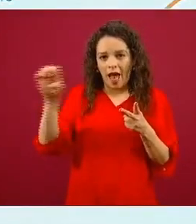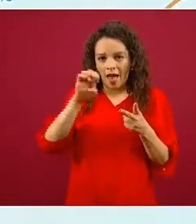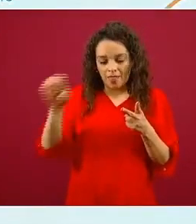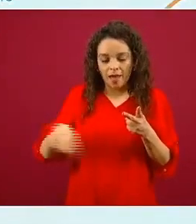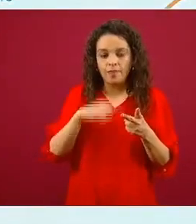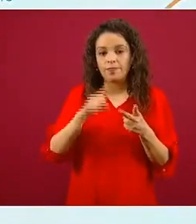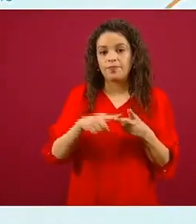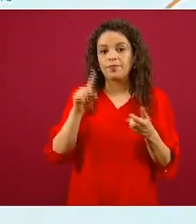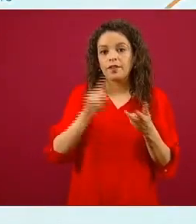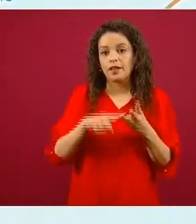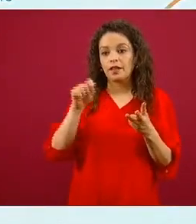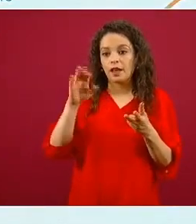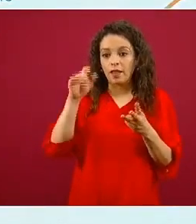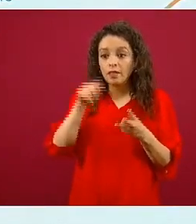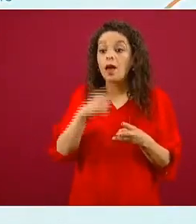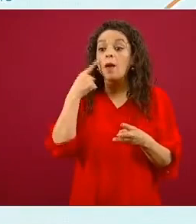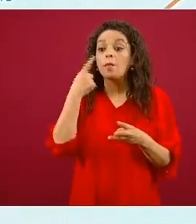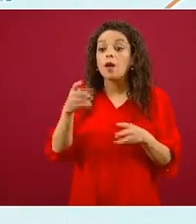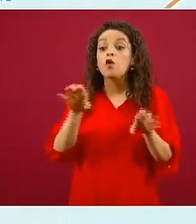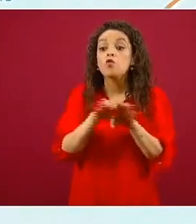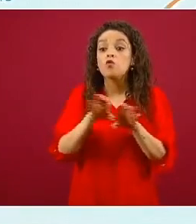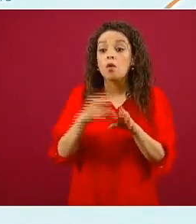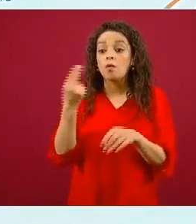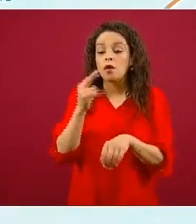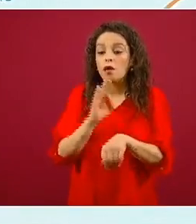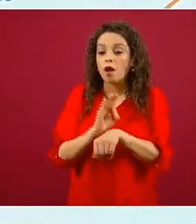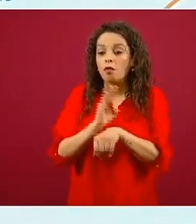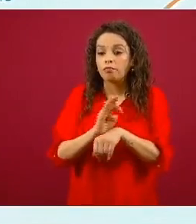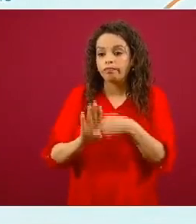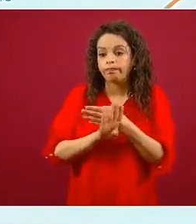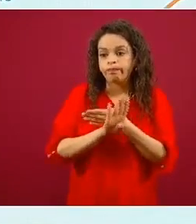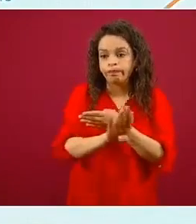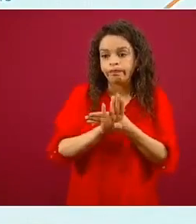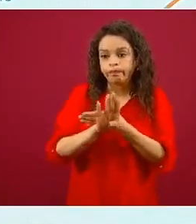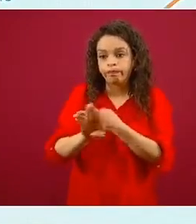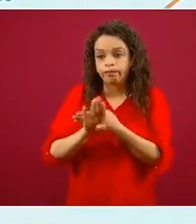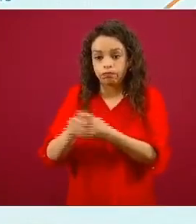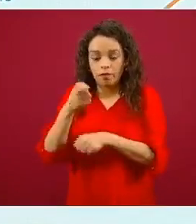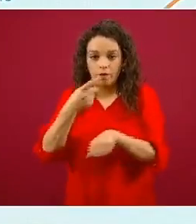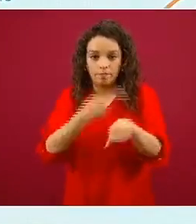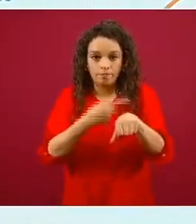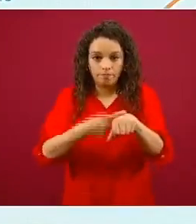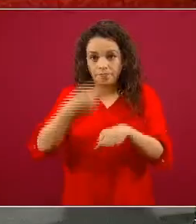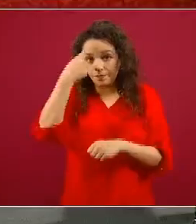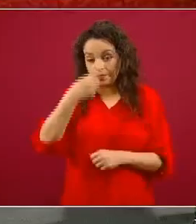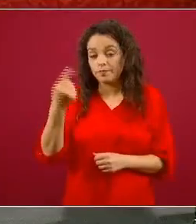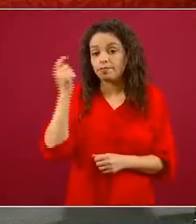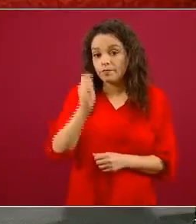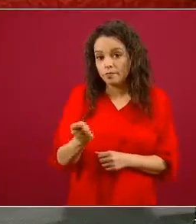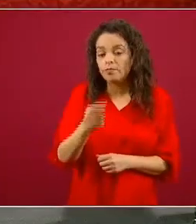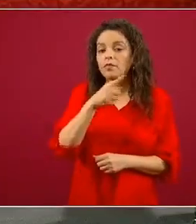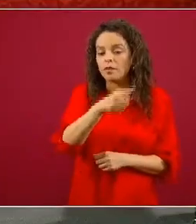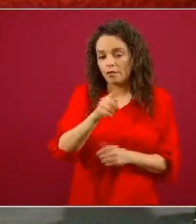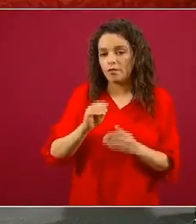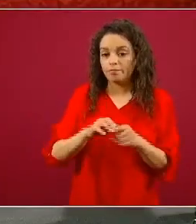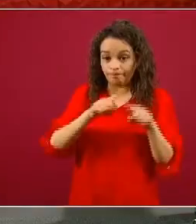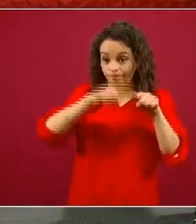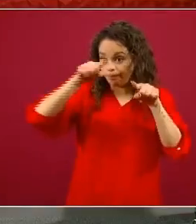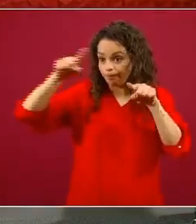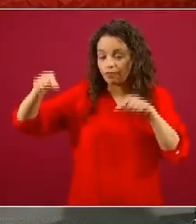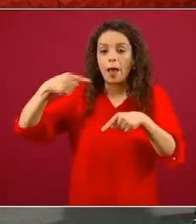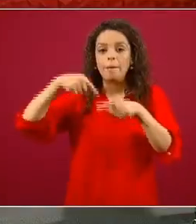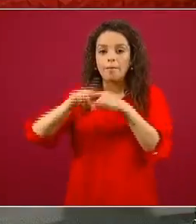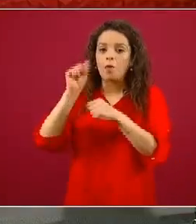las acciones que tienen que ver con la prevención de la enfermedad, para que entonces estas curvas puedan empezar a disminuir francamente.